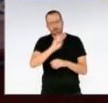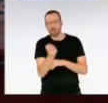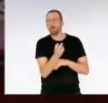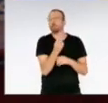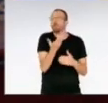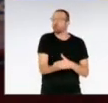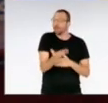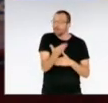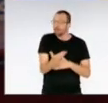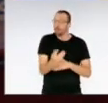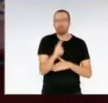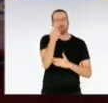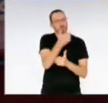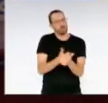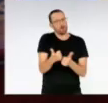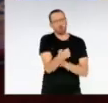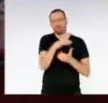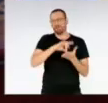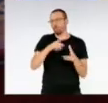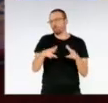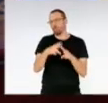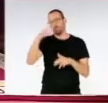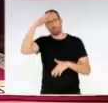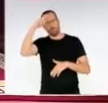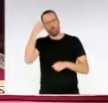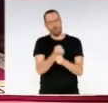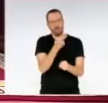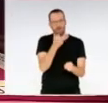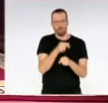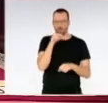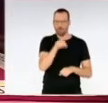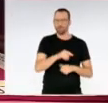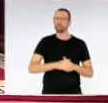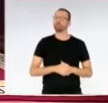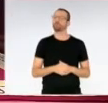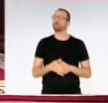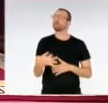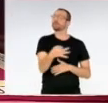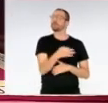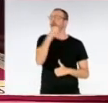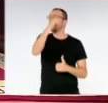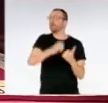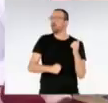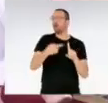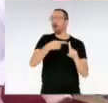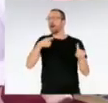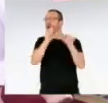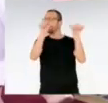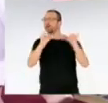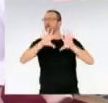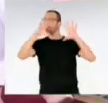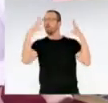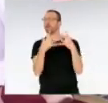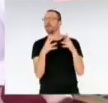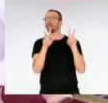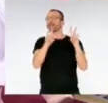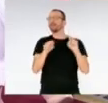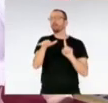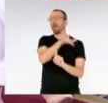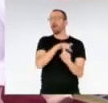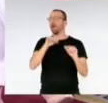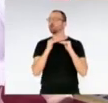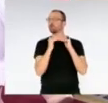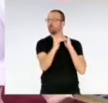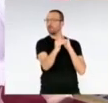los servicios sociales es lo que nos ocupa y nos preocupa. Estamos en una isla que es referente mundial en cuanto a sostenibilidad. ¿En qué se debe seguir trabajando en este ámbito según